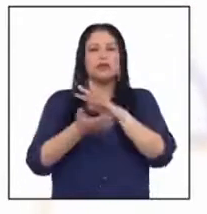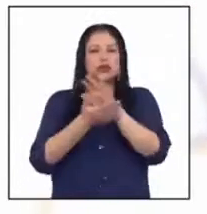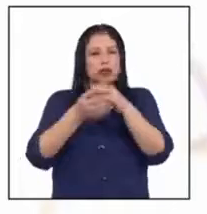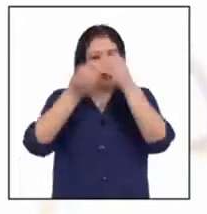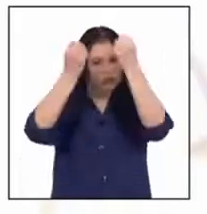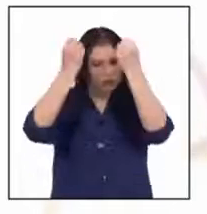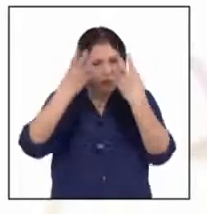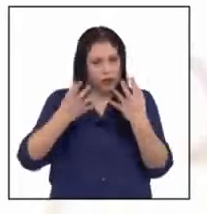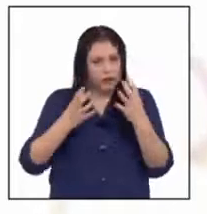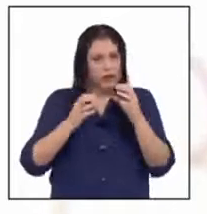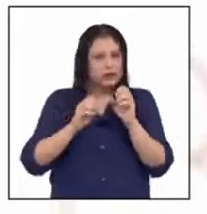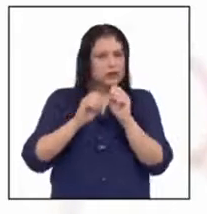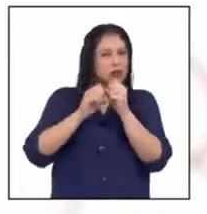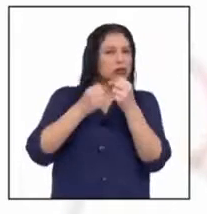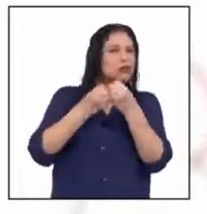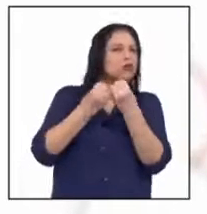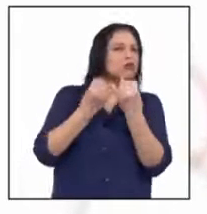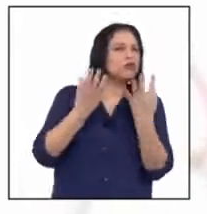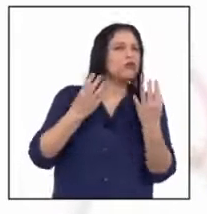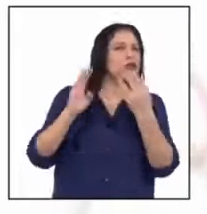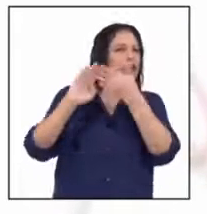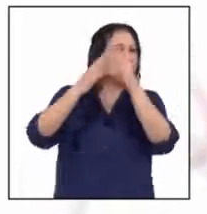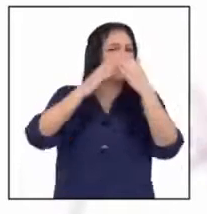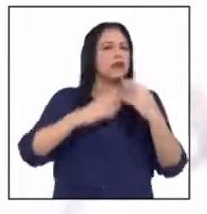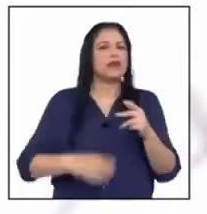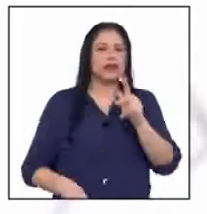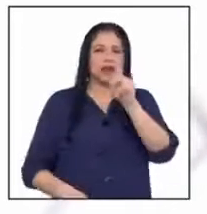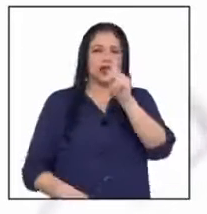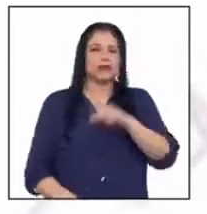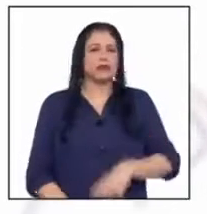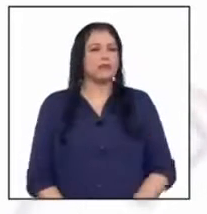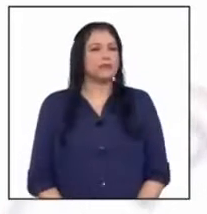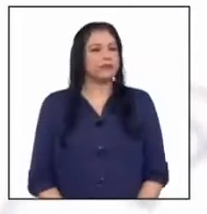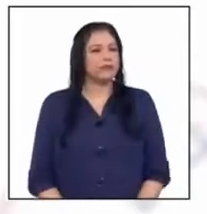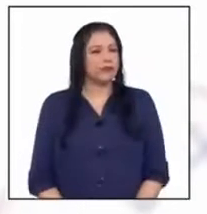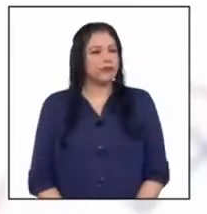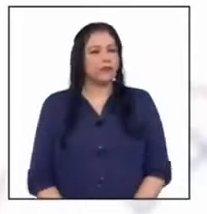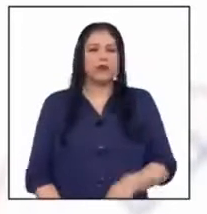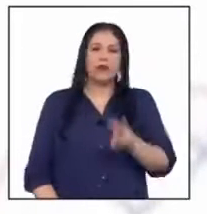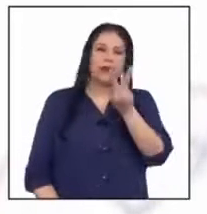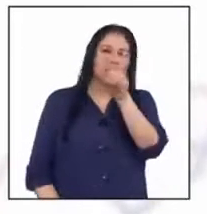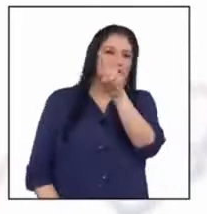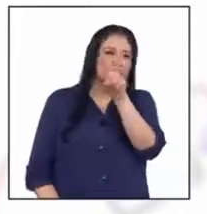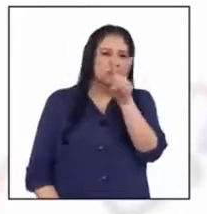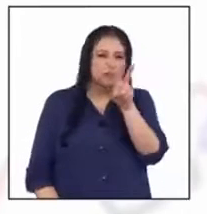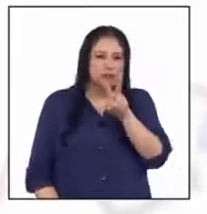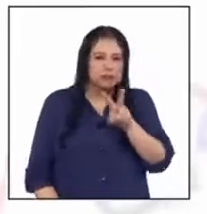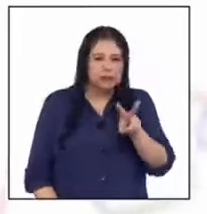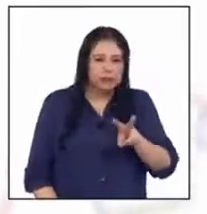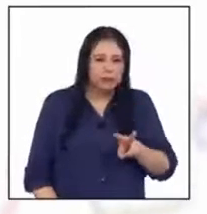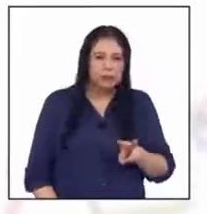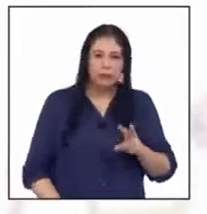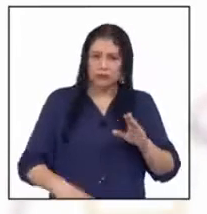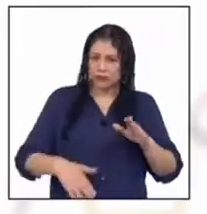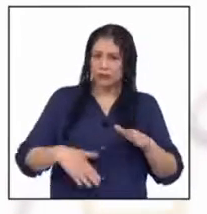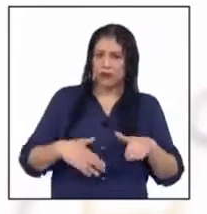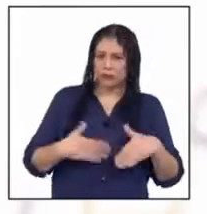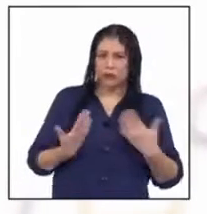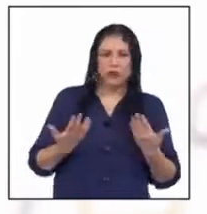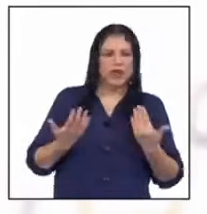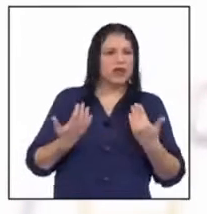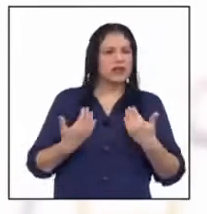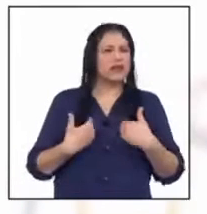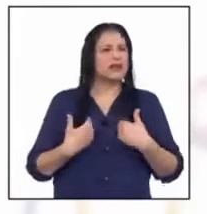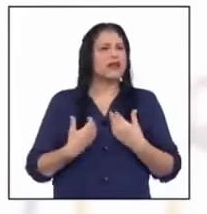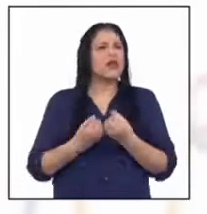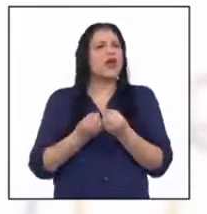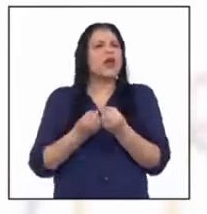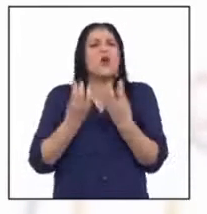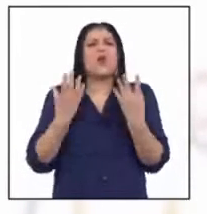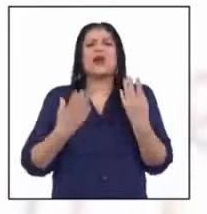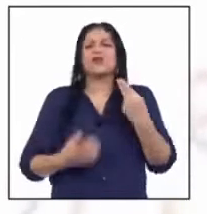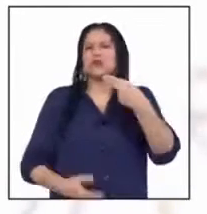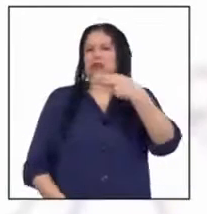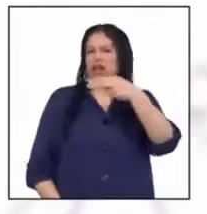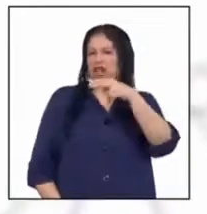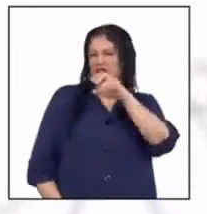la comunidad quichua. En este caso, para poder obtener la frecuencia